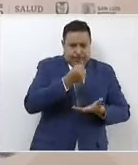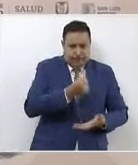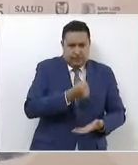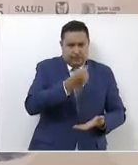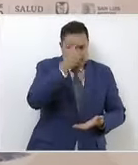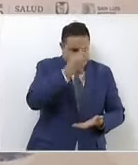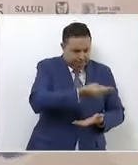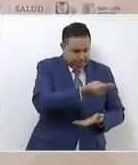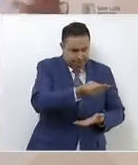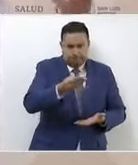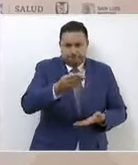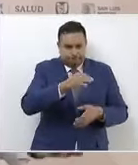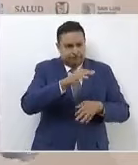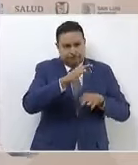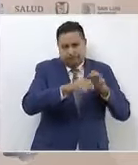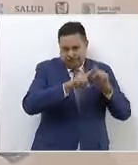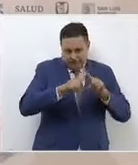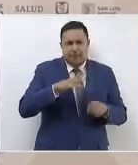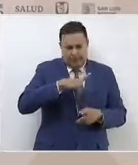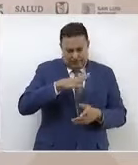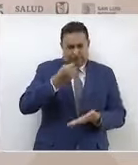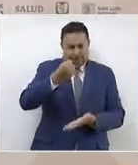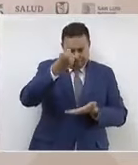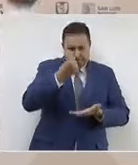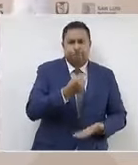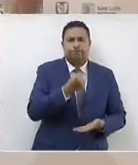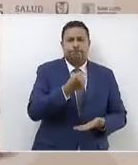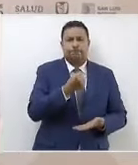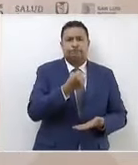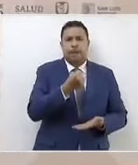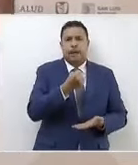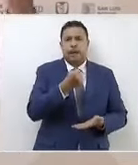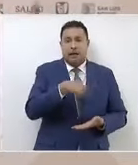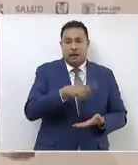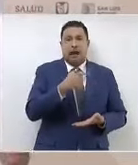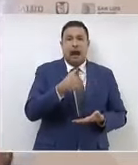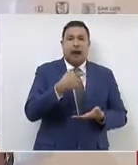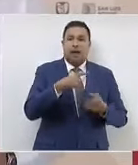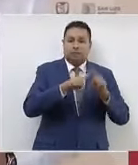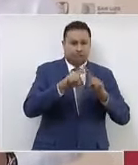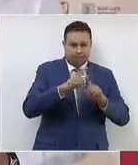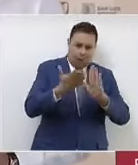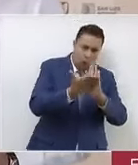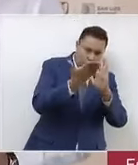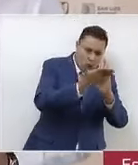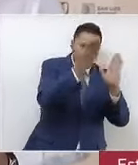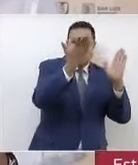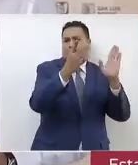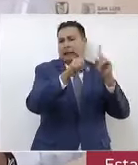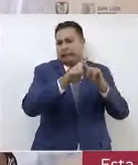Nosotros tenemos presupuesto, estamos haciendo obra pública como nunca,